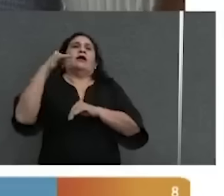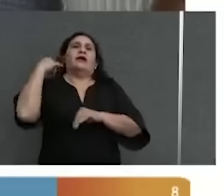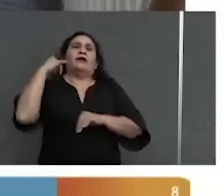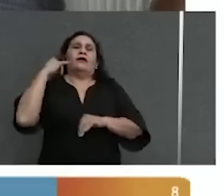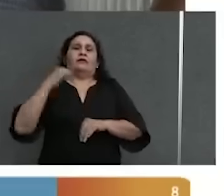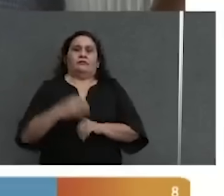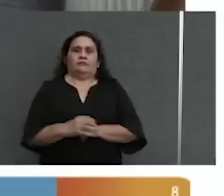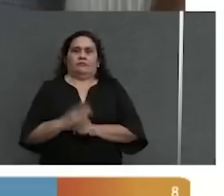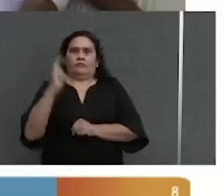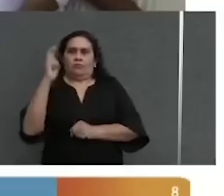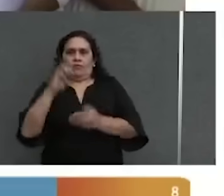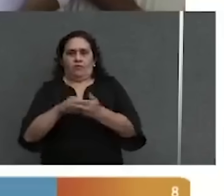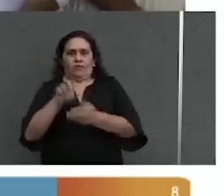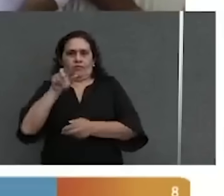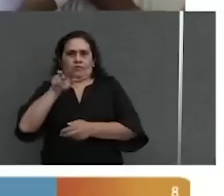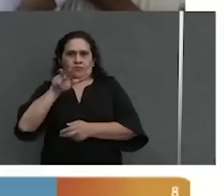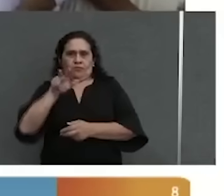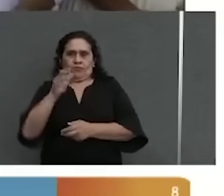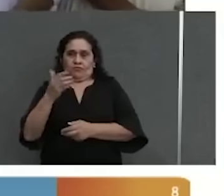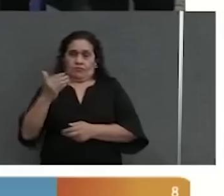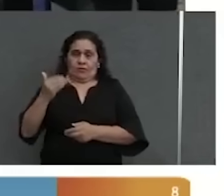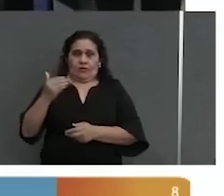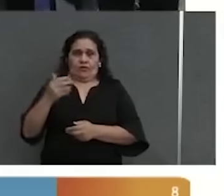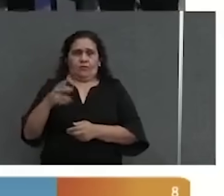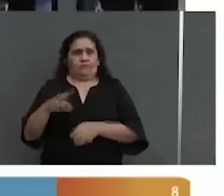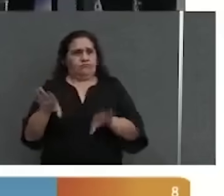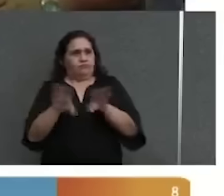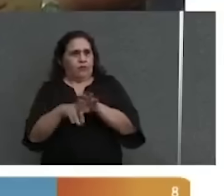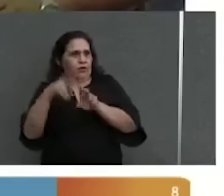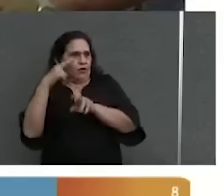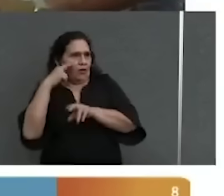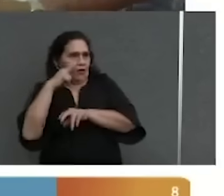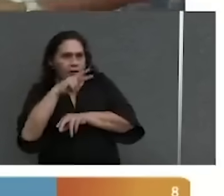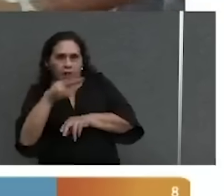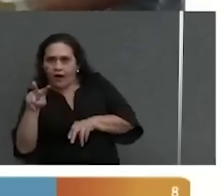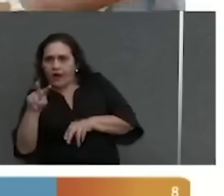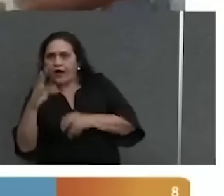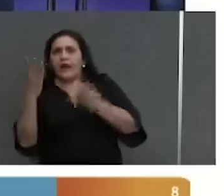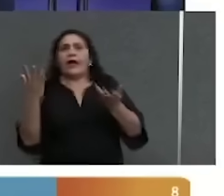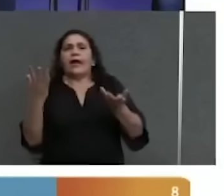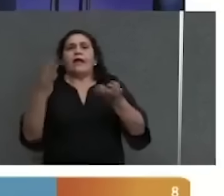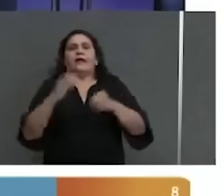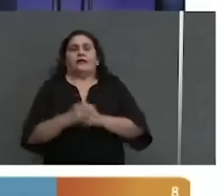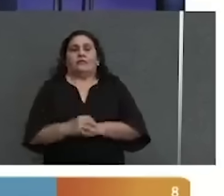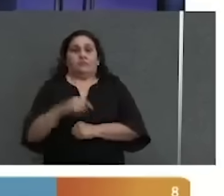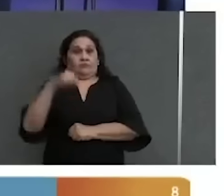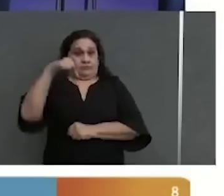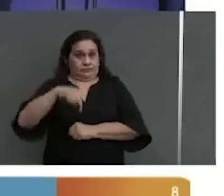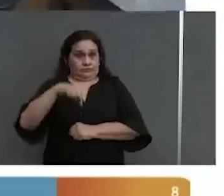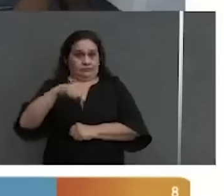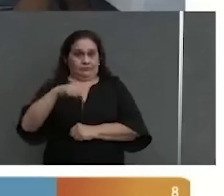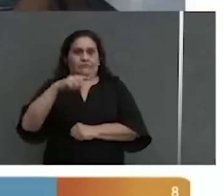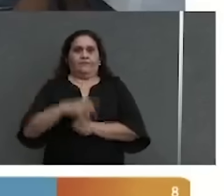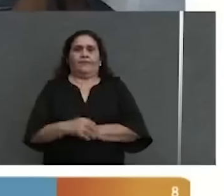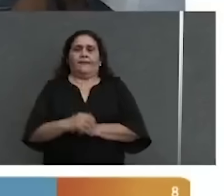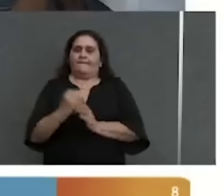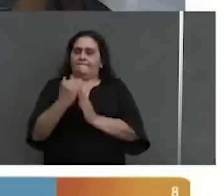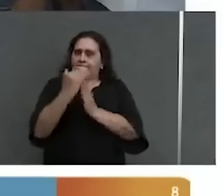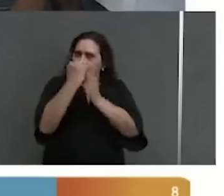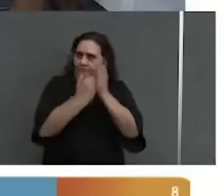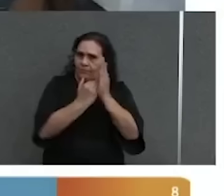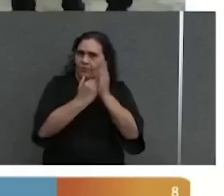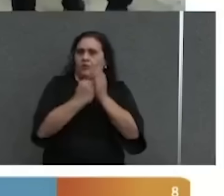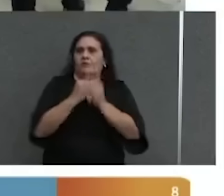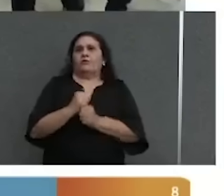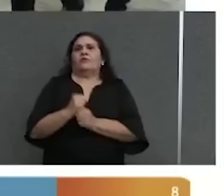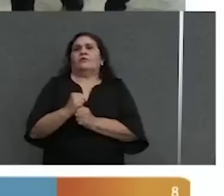Y bueno, ¿esto en qué se ve reflejado? Pues se ve reflejado a que hoy tenemos la menor tasa de